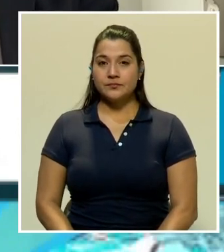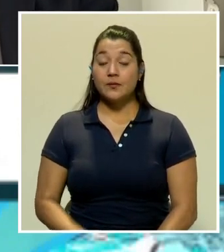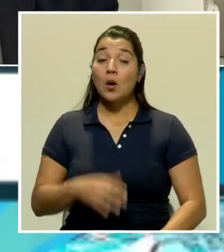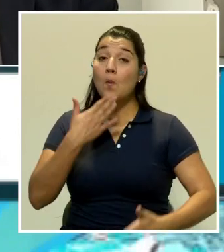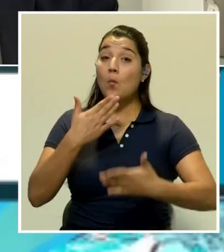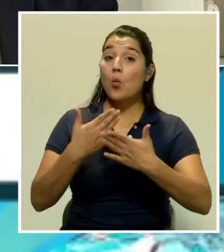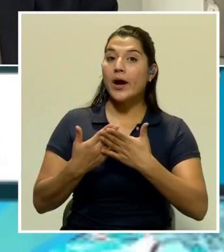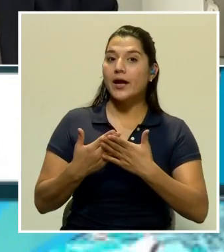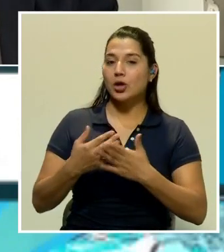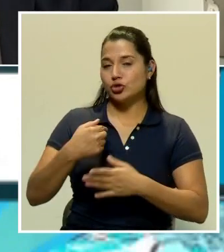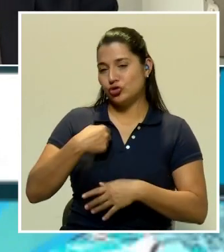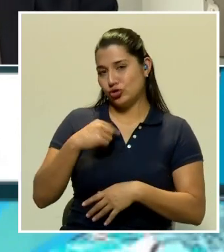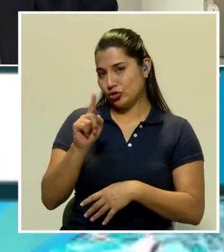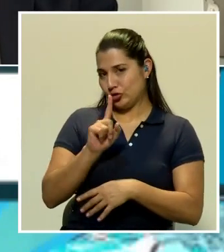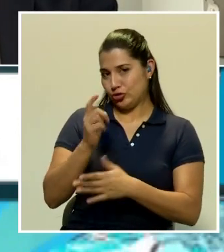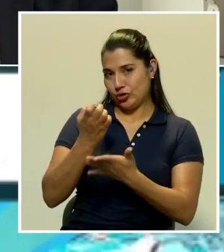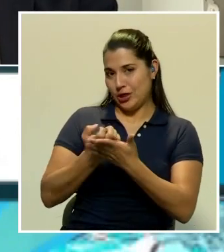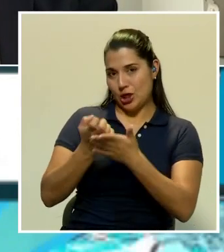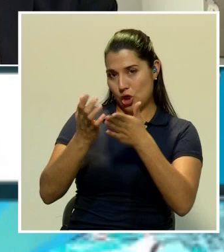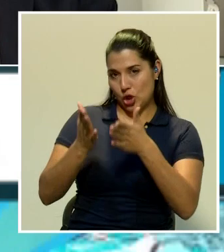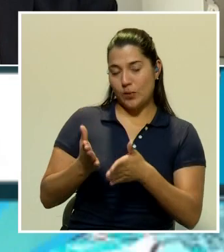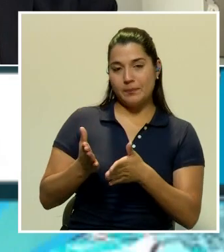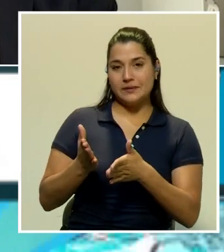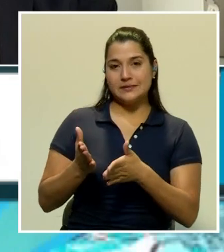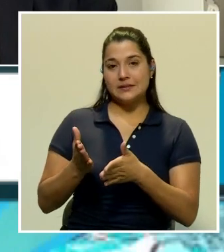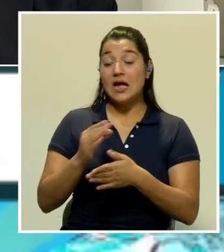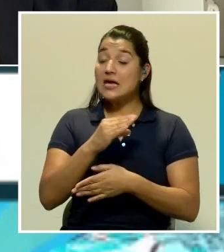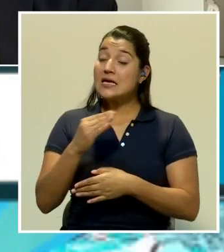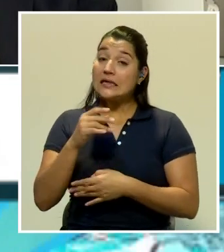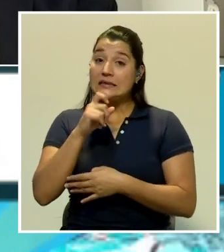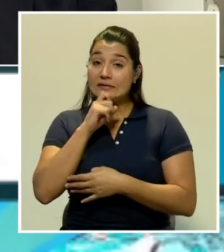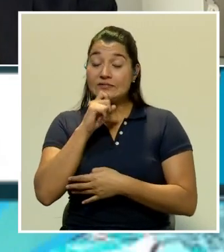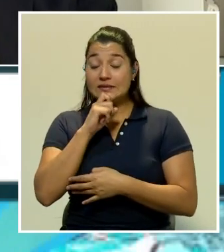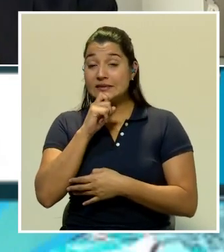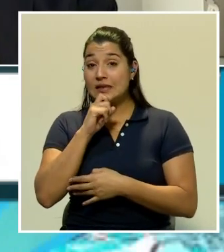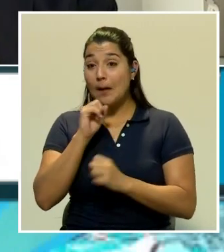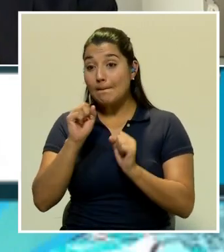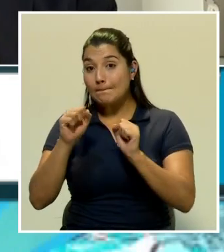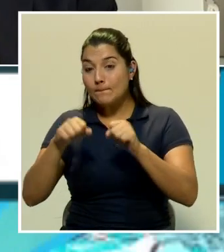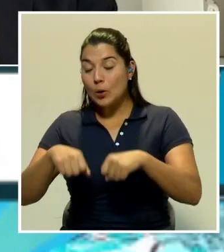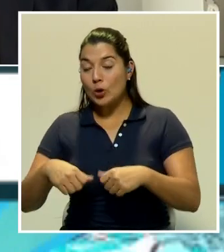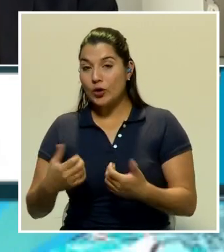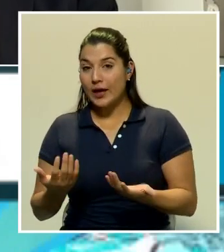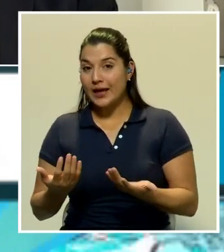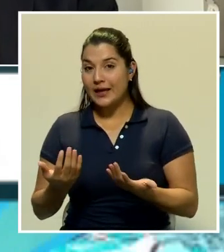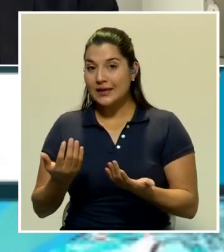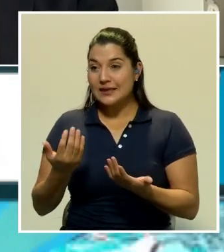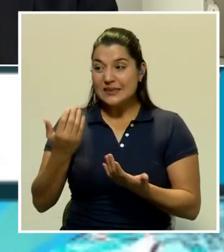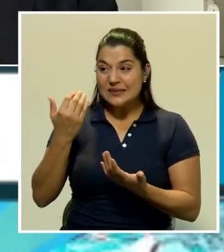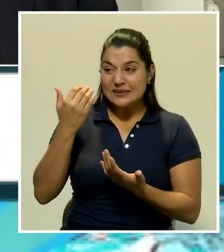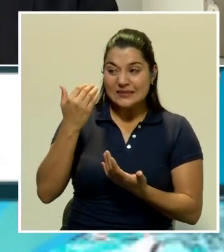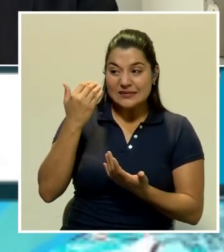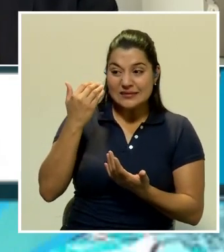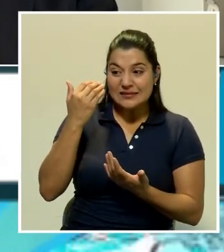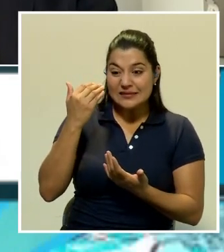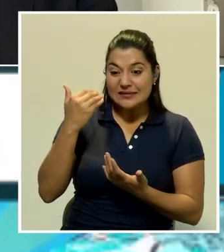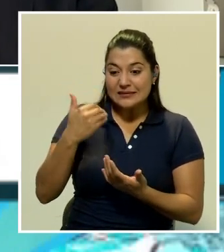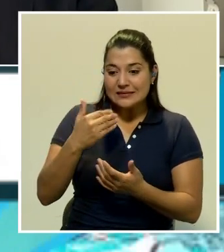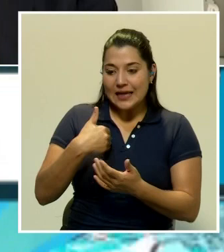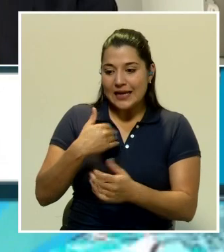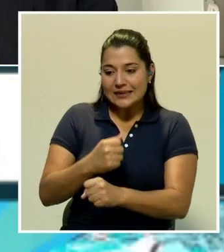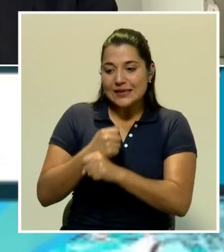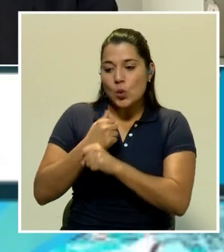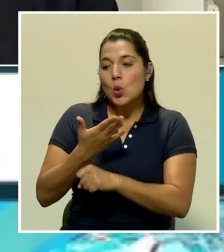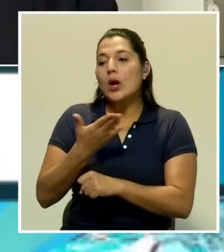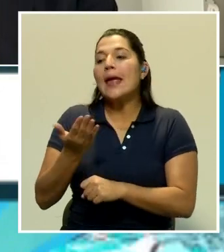Bueno, no soy economista y es difícil juzgar qué exactamente es lo mejor para mantener